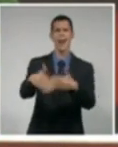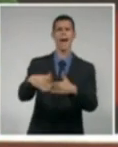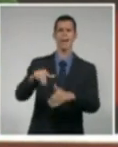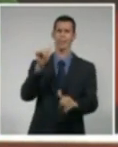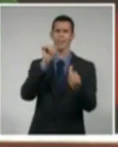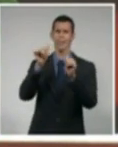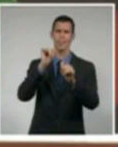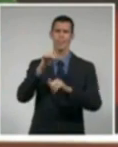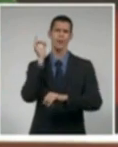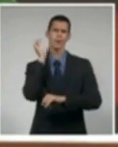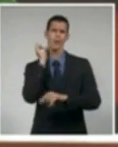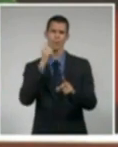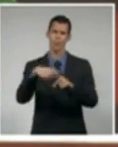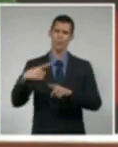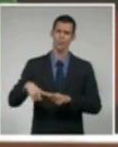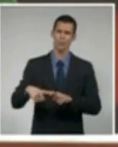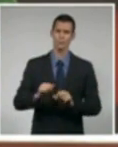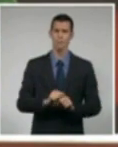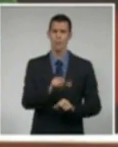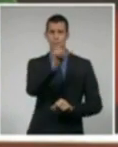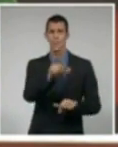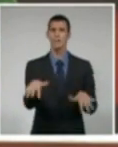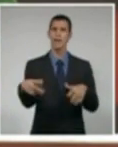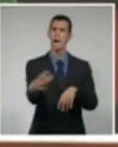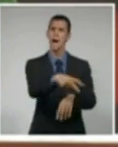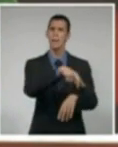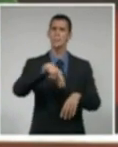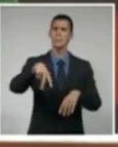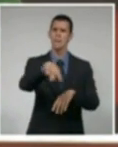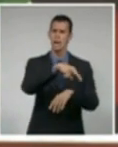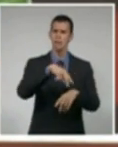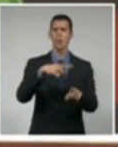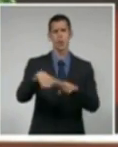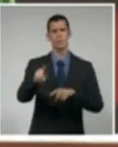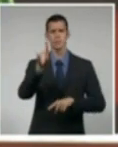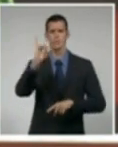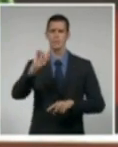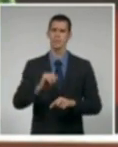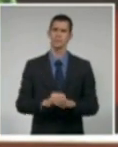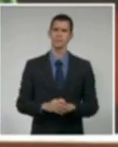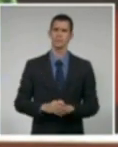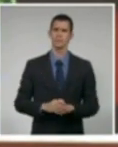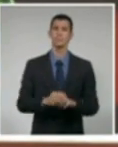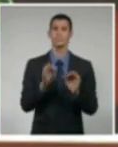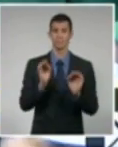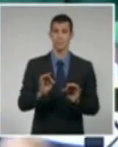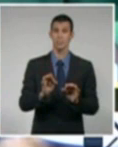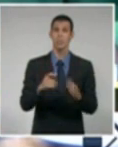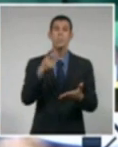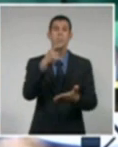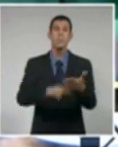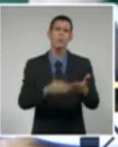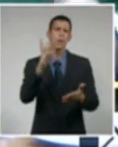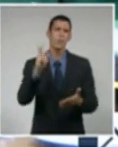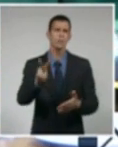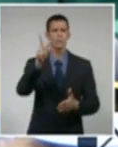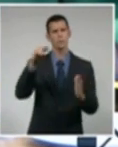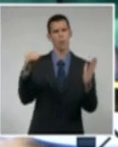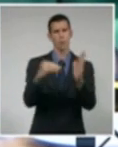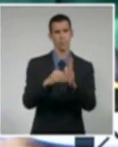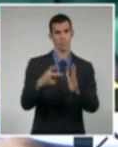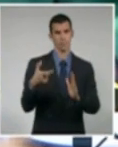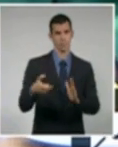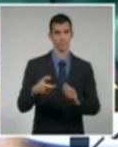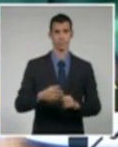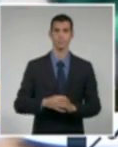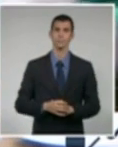a 19 personas, que por supuesto eso es multa también de 2.000 pesos. 13 casos activos registra